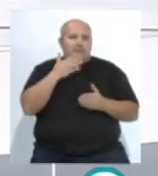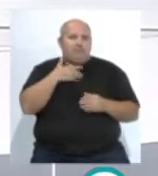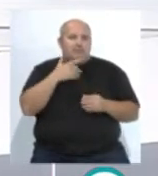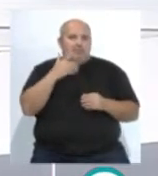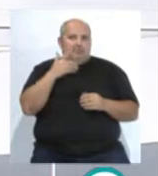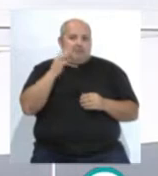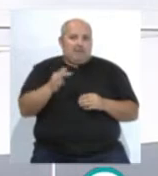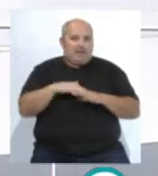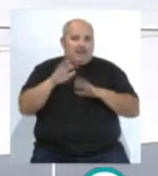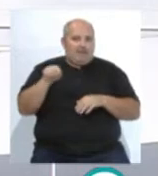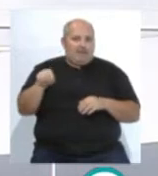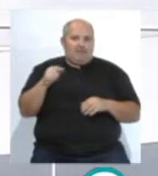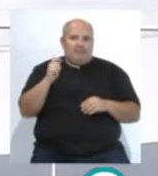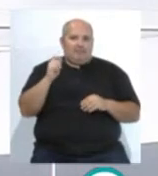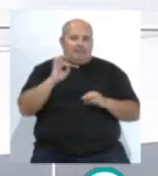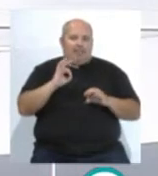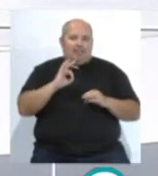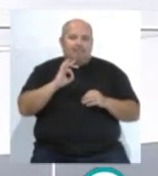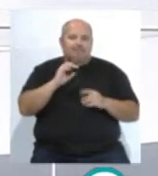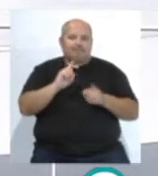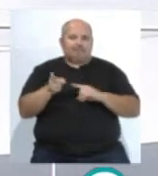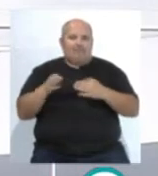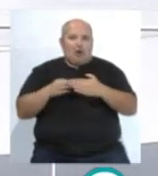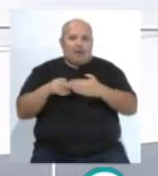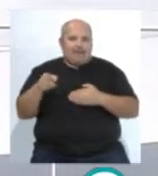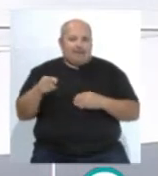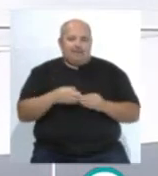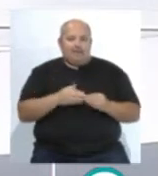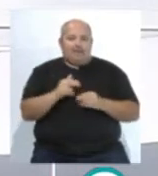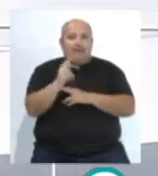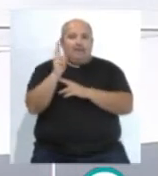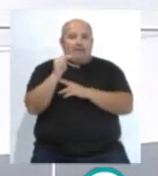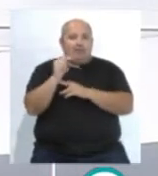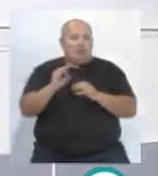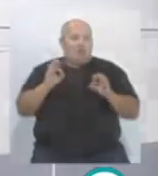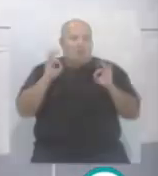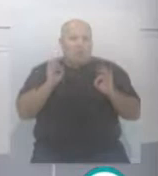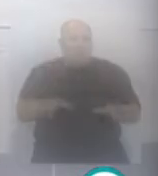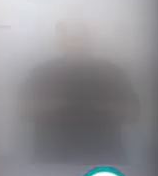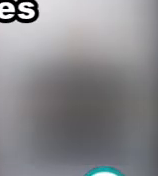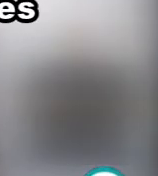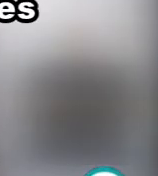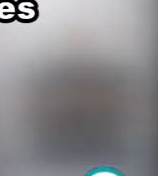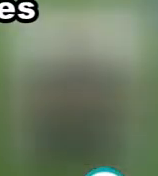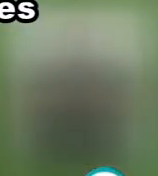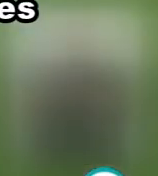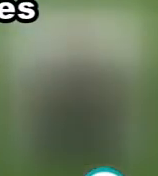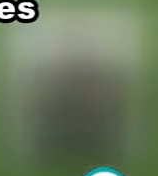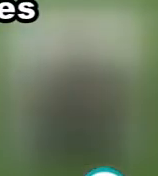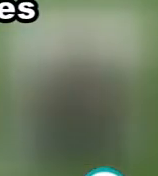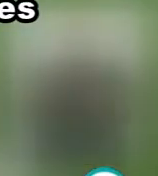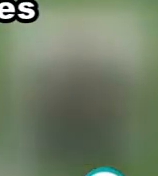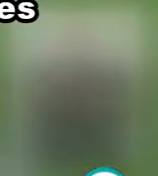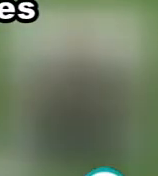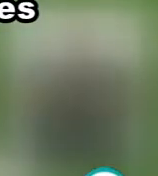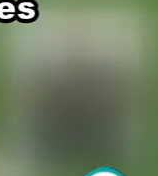favorable al Cádiz. No la pitó, pitó córner. El viernes pasó algo de lo mismo, vamos a ver ese partido porque